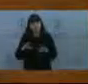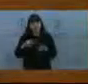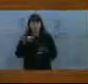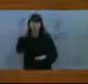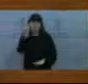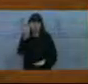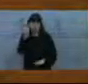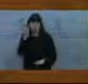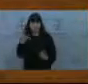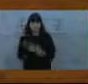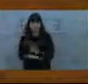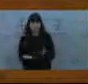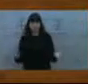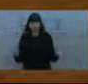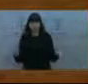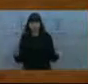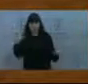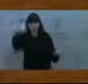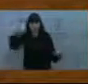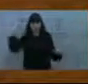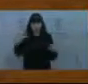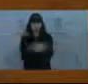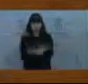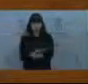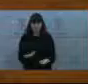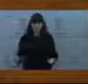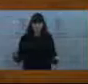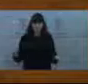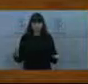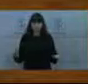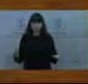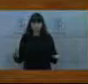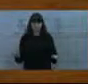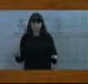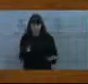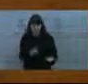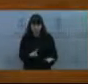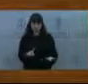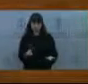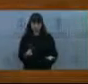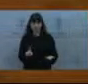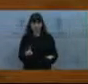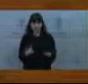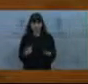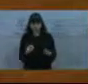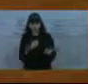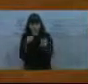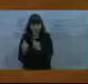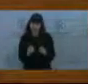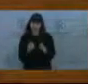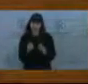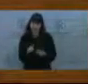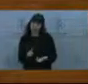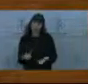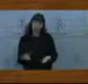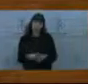parece la antítesis de la política que necesitamos y nos parece, señorías, que así